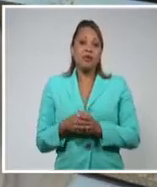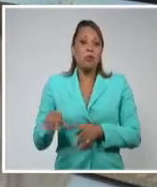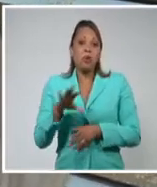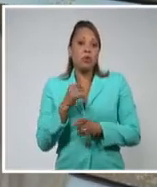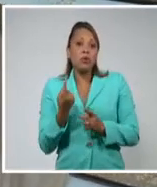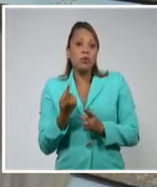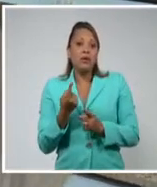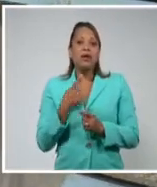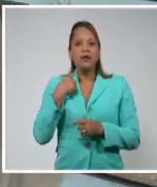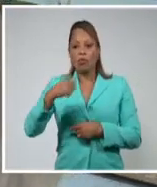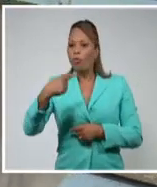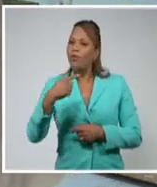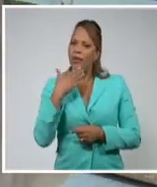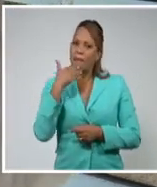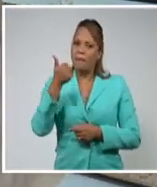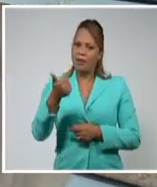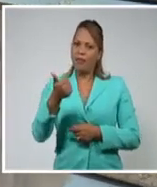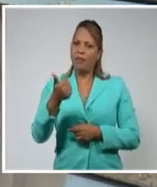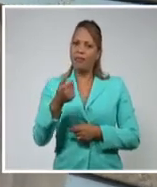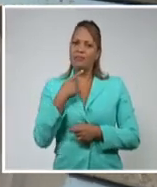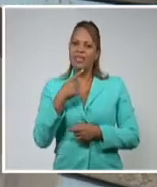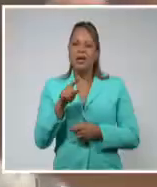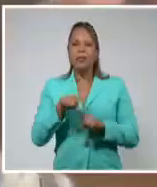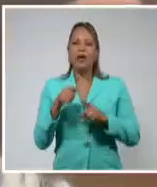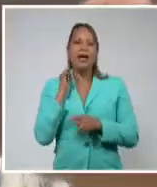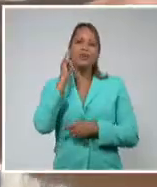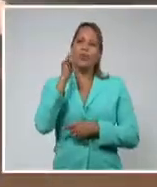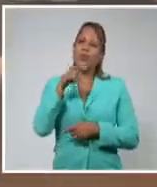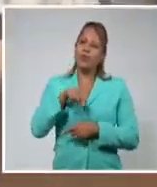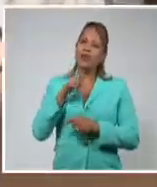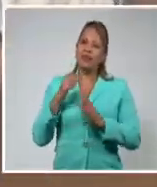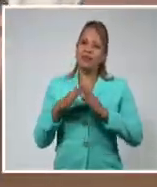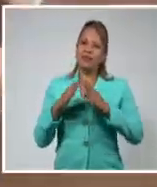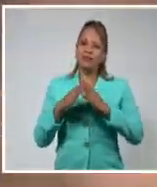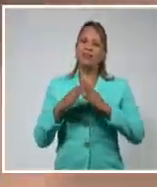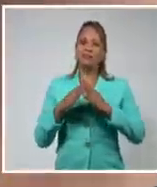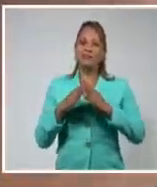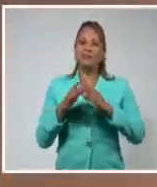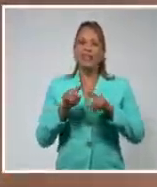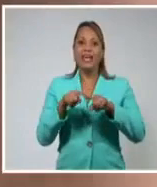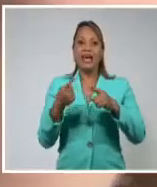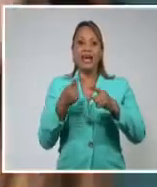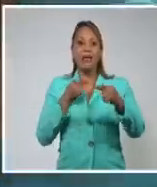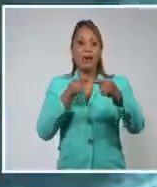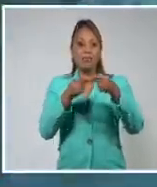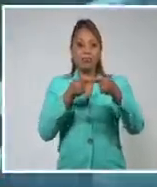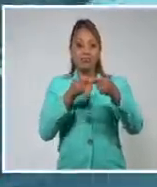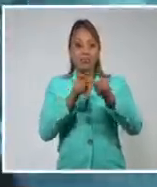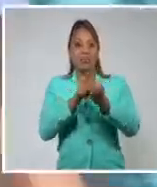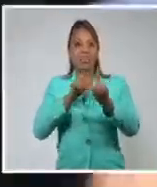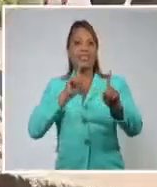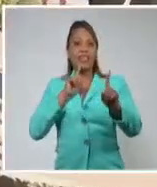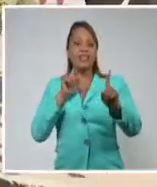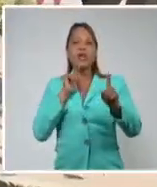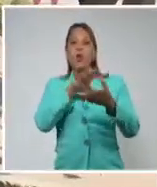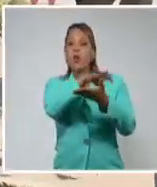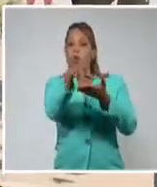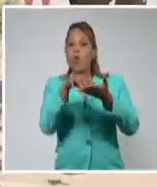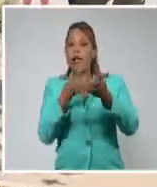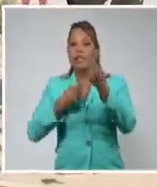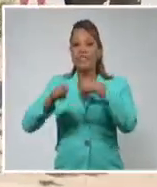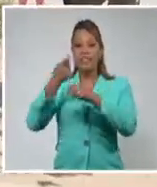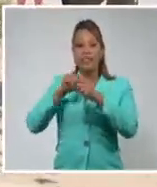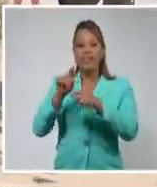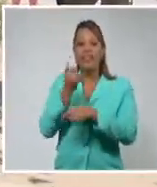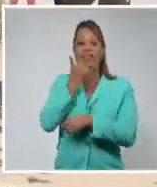sea más a menudo, porque esto está muy, muy entrincado aquí atrás. Además de acortar distancias, los puntos de venta móviles evitan